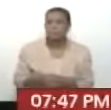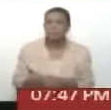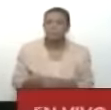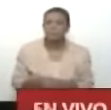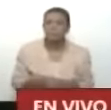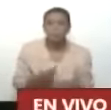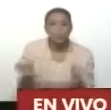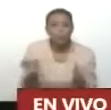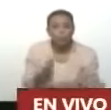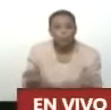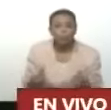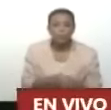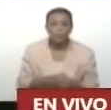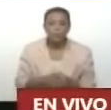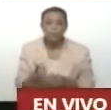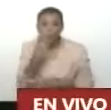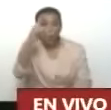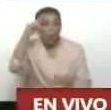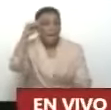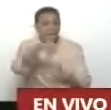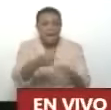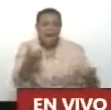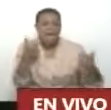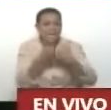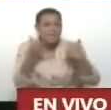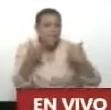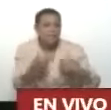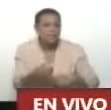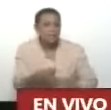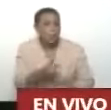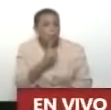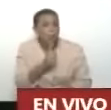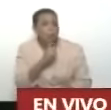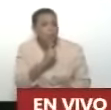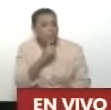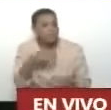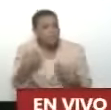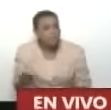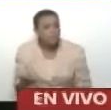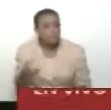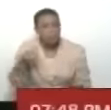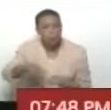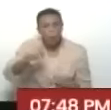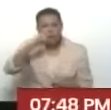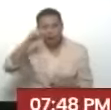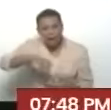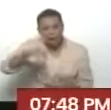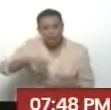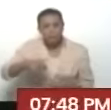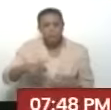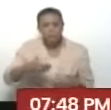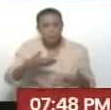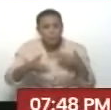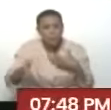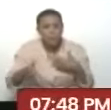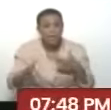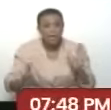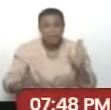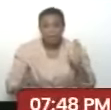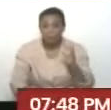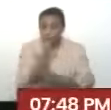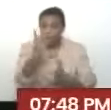Dolores, uno de los retos de la nueva época, que es la época de ustedes, María Alexandra, esta época que ha